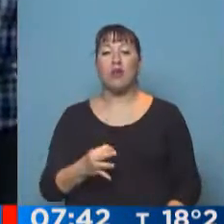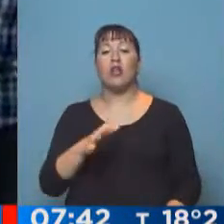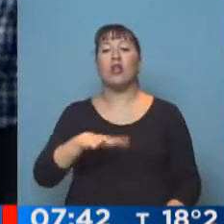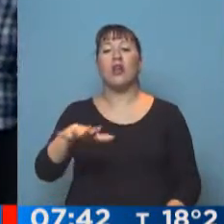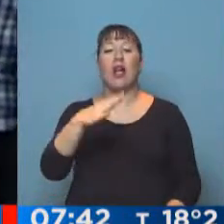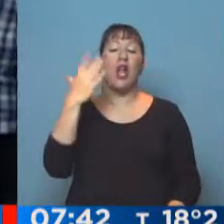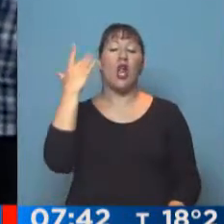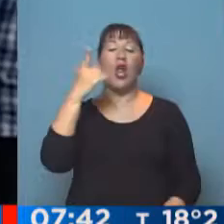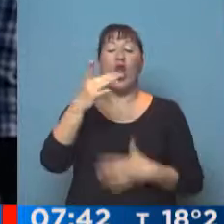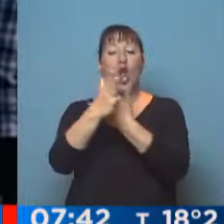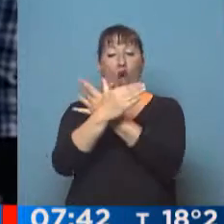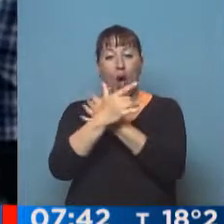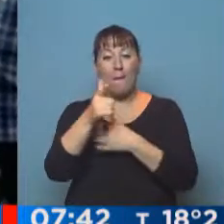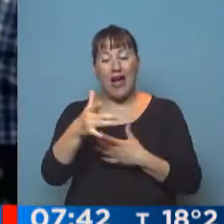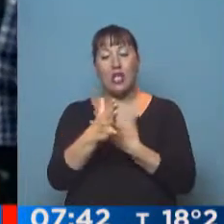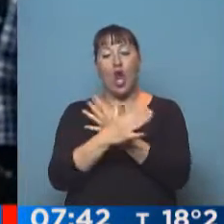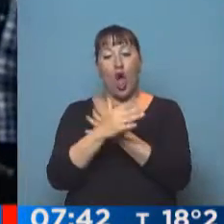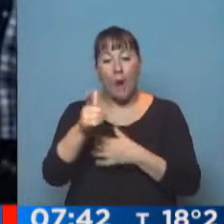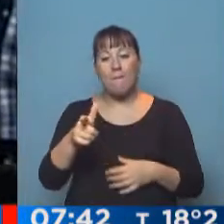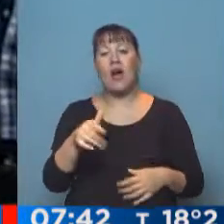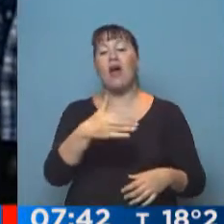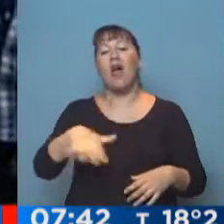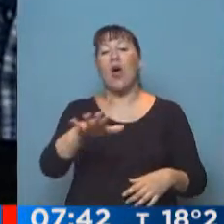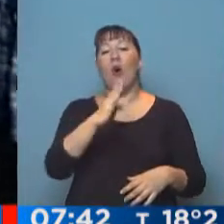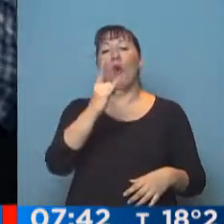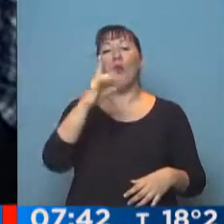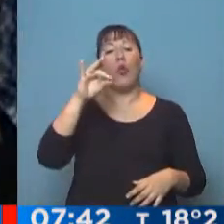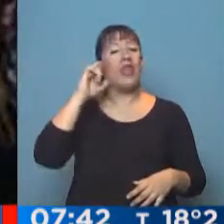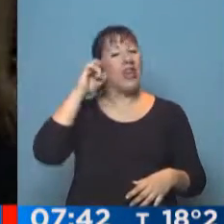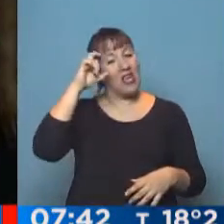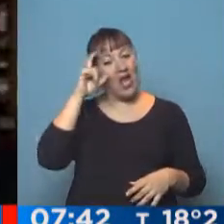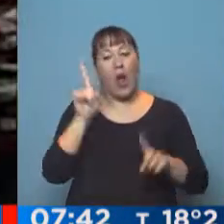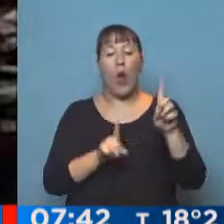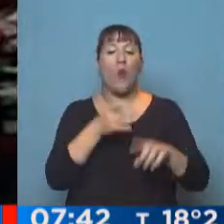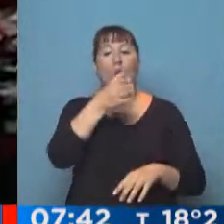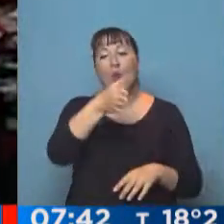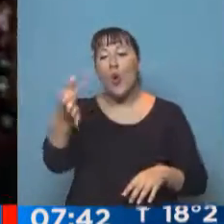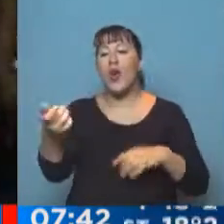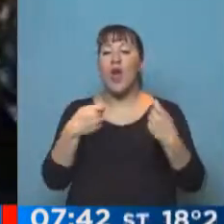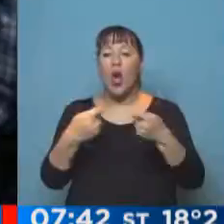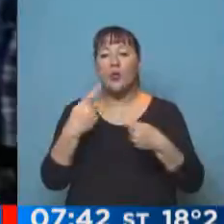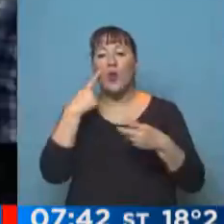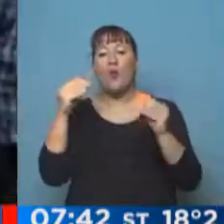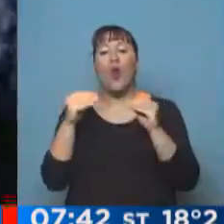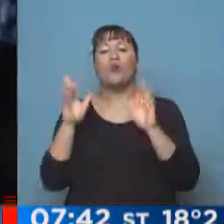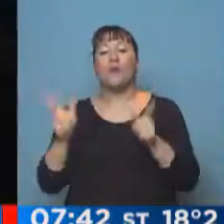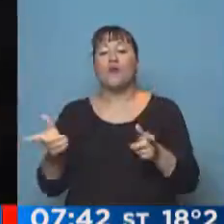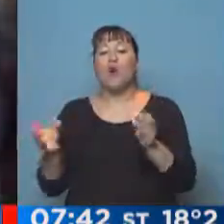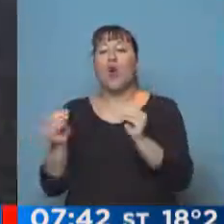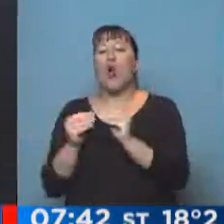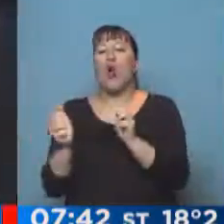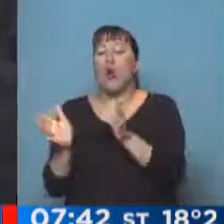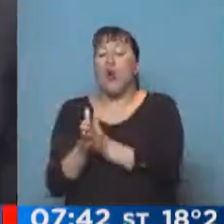localidad de Lomas de Zamora, en el partido de Lomas de Zamora, en Ingeniero Budge, recorriendo algunos lugares, comercios, ahí lo vemos justo a su compañero de fórmula,